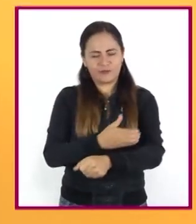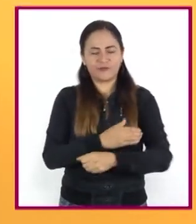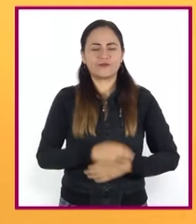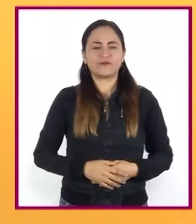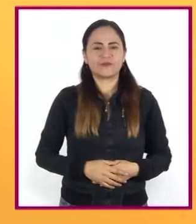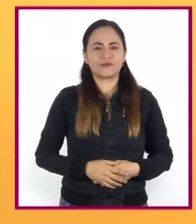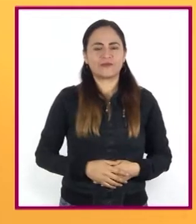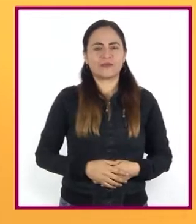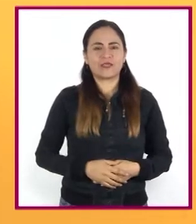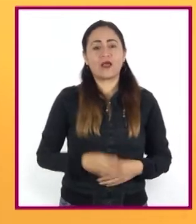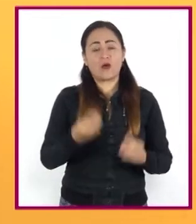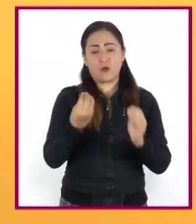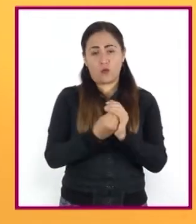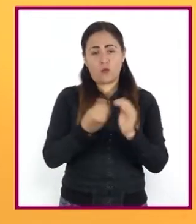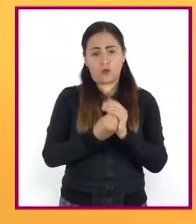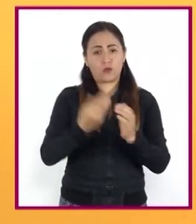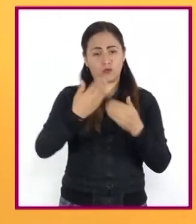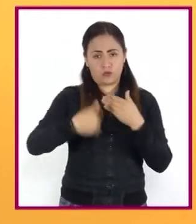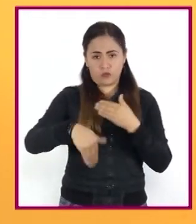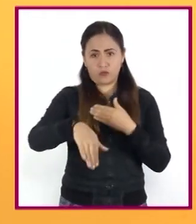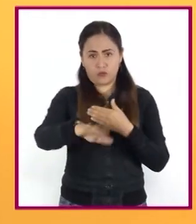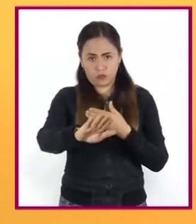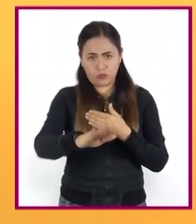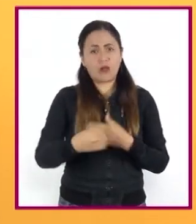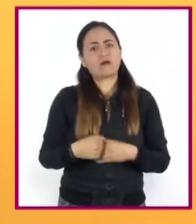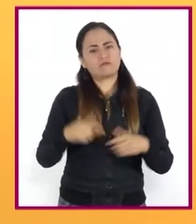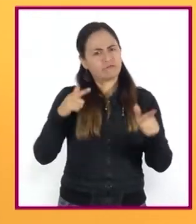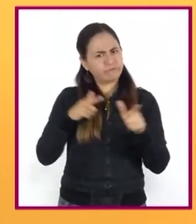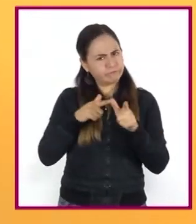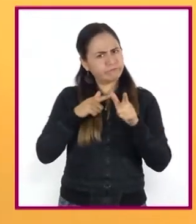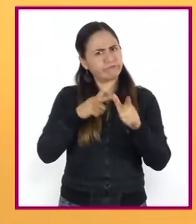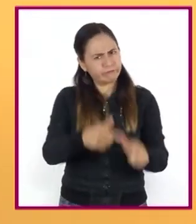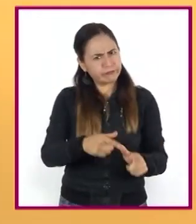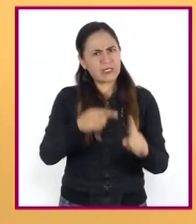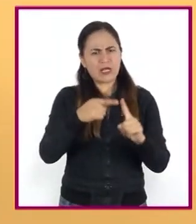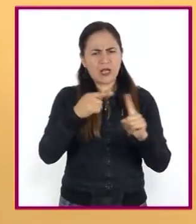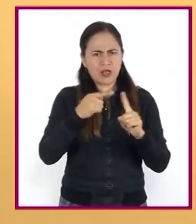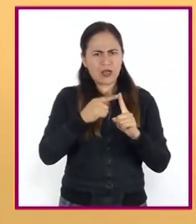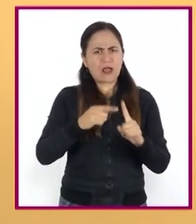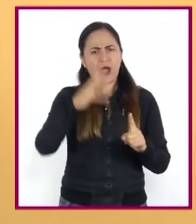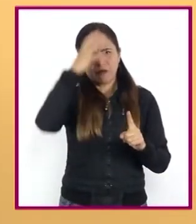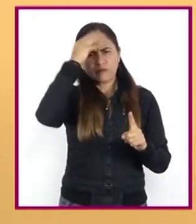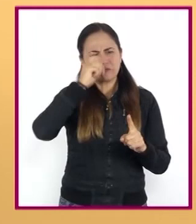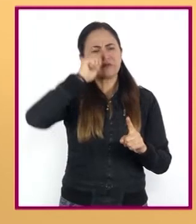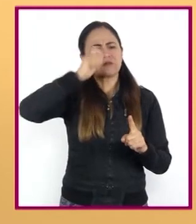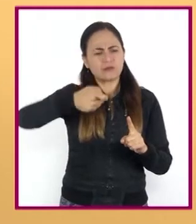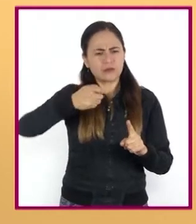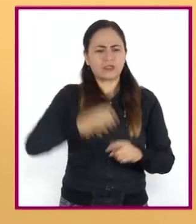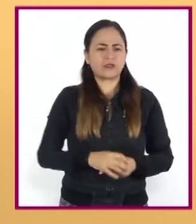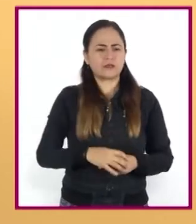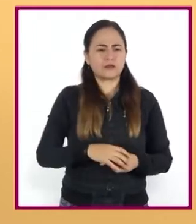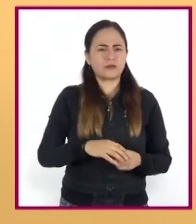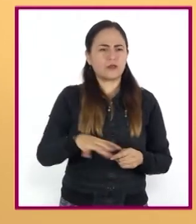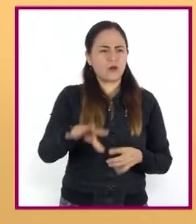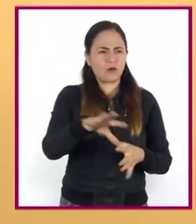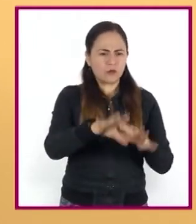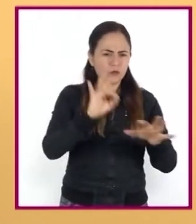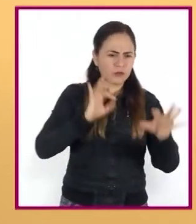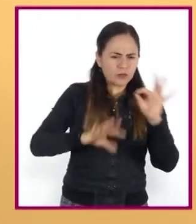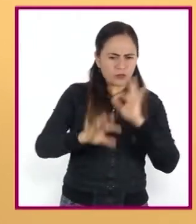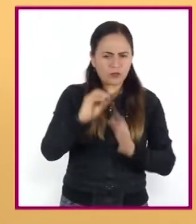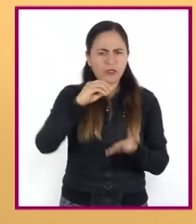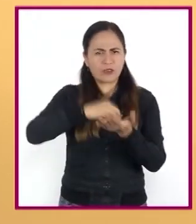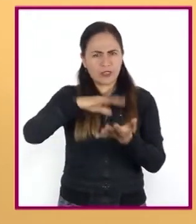Durante el desarrollo de esta sesión, daremos continuidad al aprendizaje esperado. Recolecta, registra y